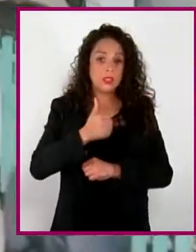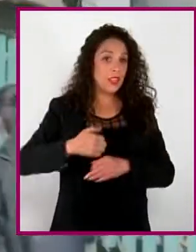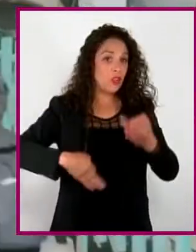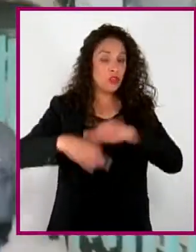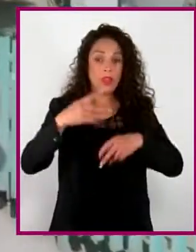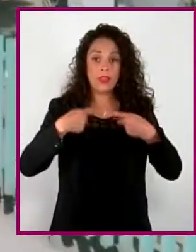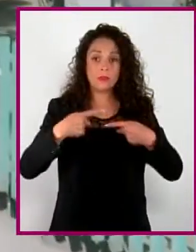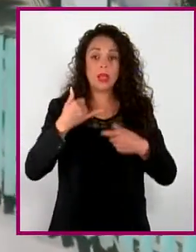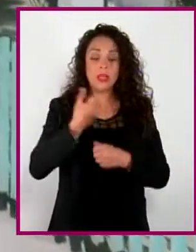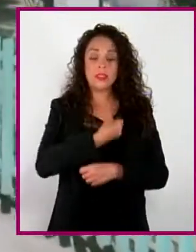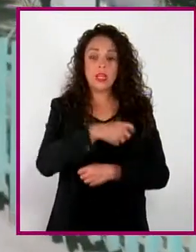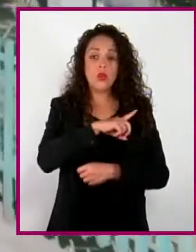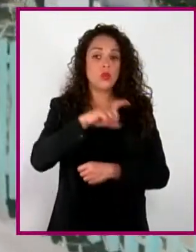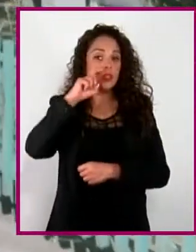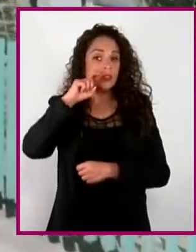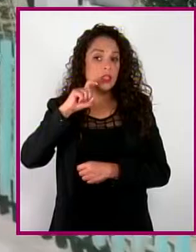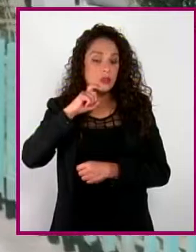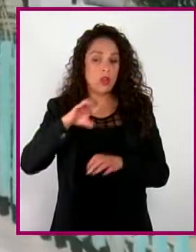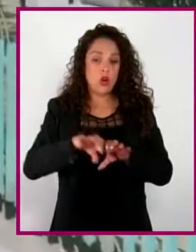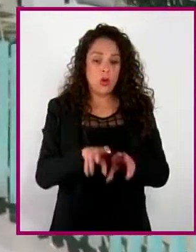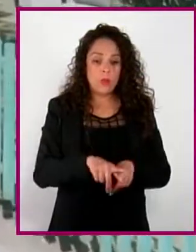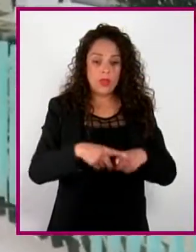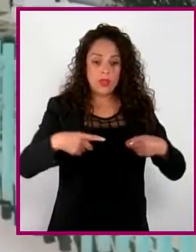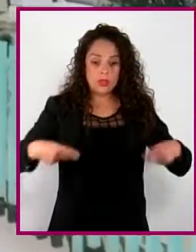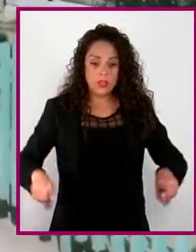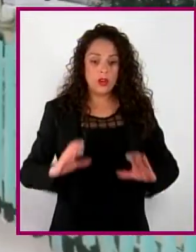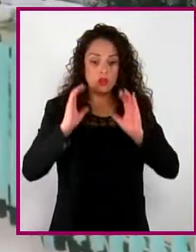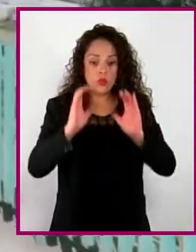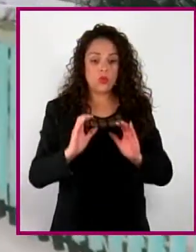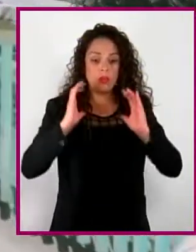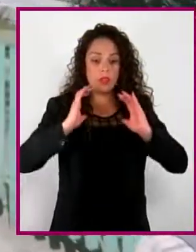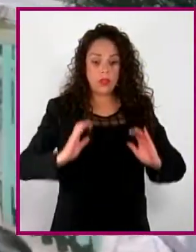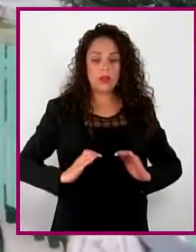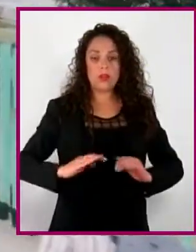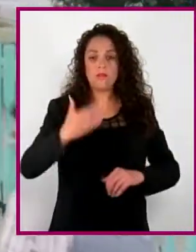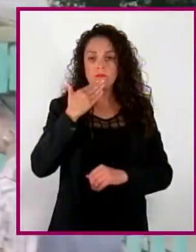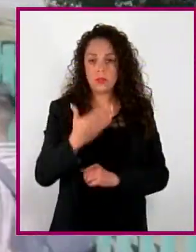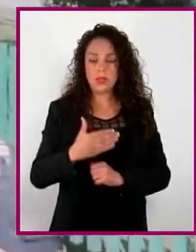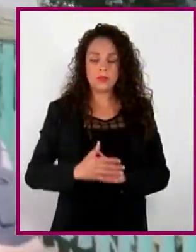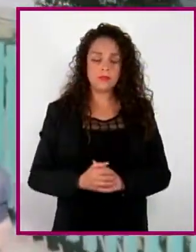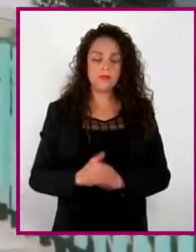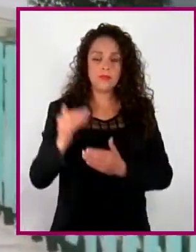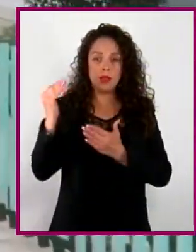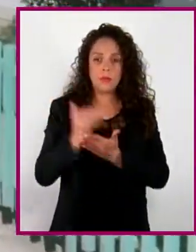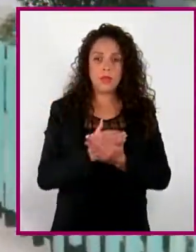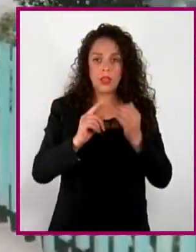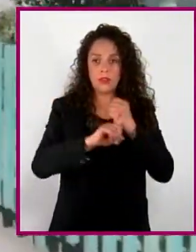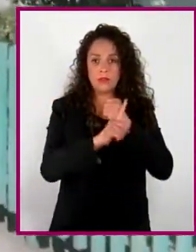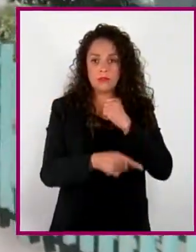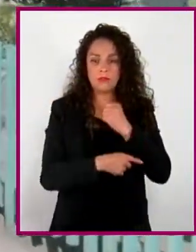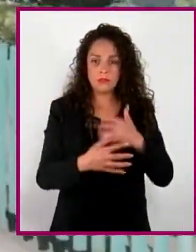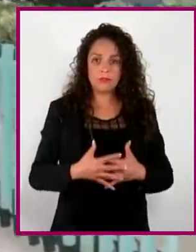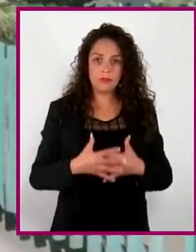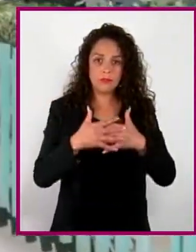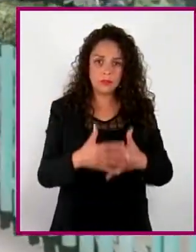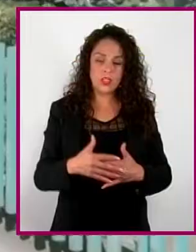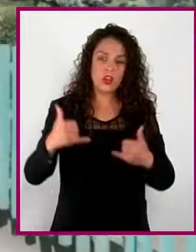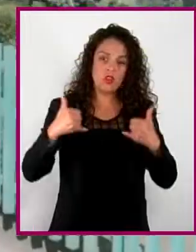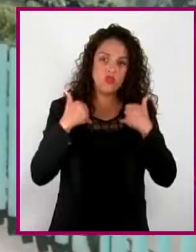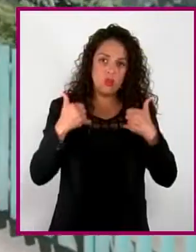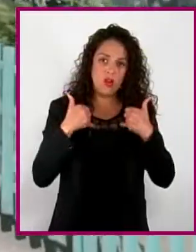de la salud sexual, desarrollo de conductas de autocuidado y saludables, reducción de embarazos precoces no